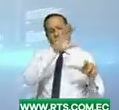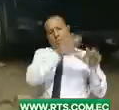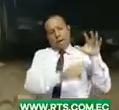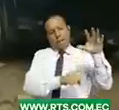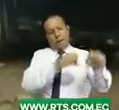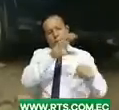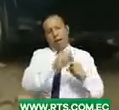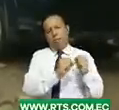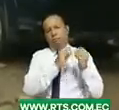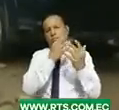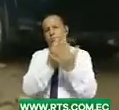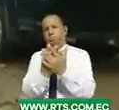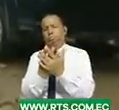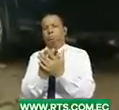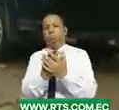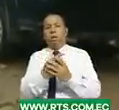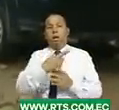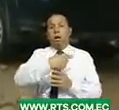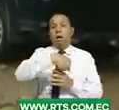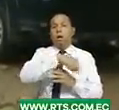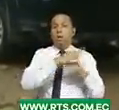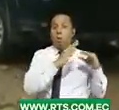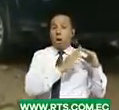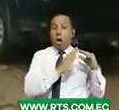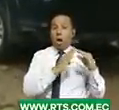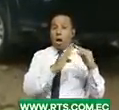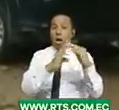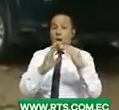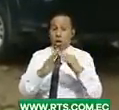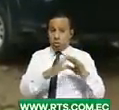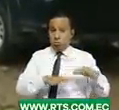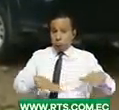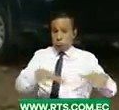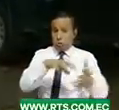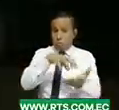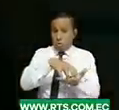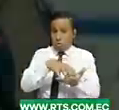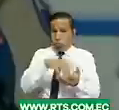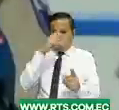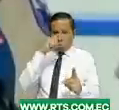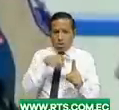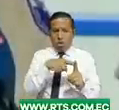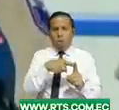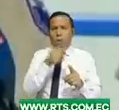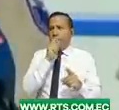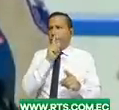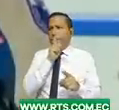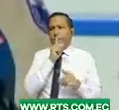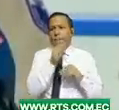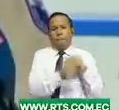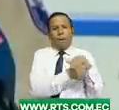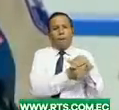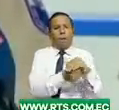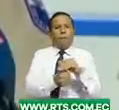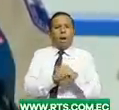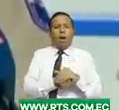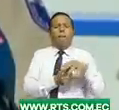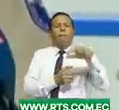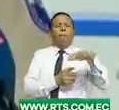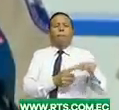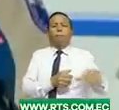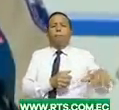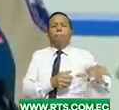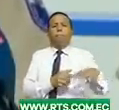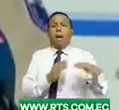varios domicilios en esta provincia. Y con este objetivo, sector de Chinapinza, donde varios domicilios fueron utilizados